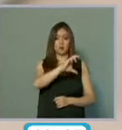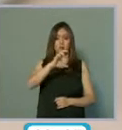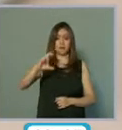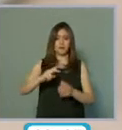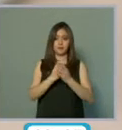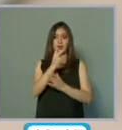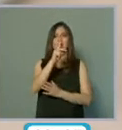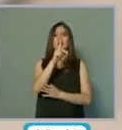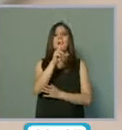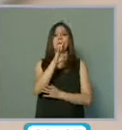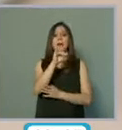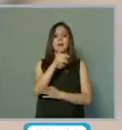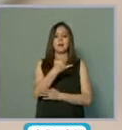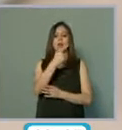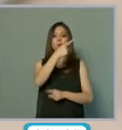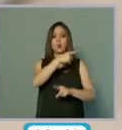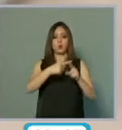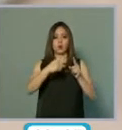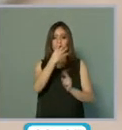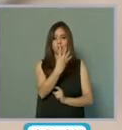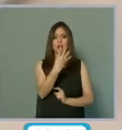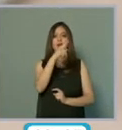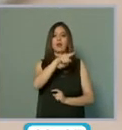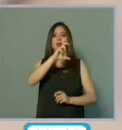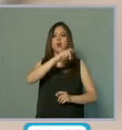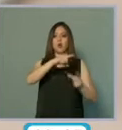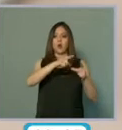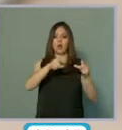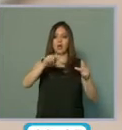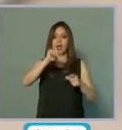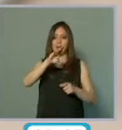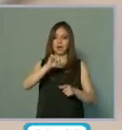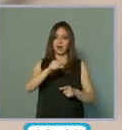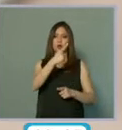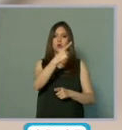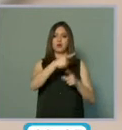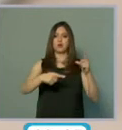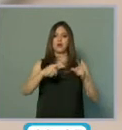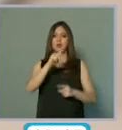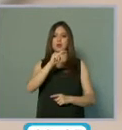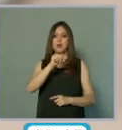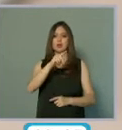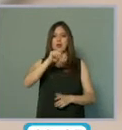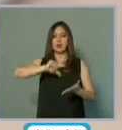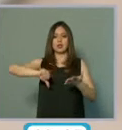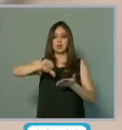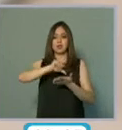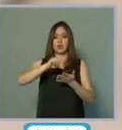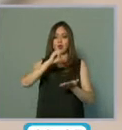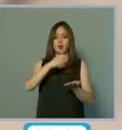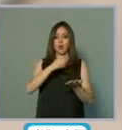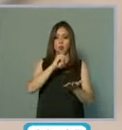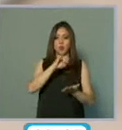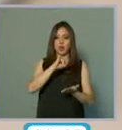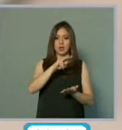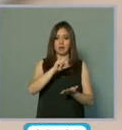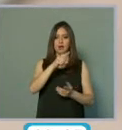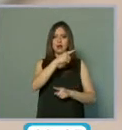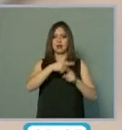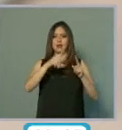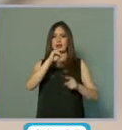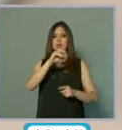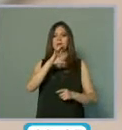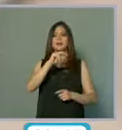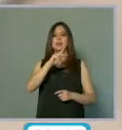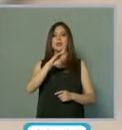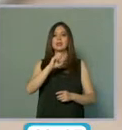baby, 1/4 de taza de hojas de albahaca, media taza de aceite de oliva, media taza de pistaches salados media taza de queso parmesano rallado. y de nuevo